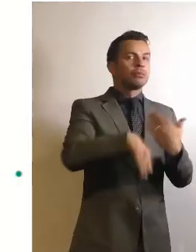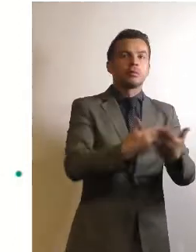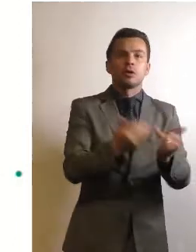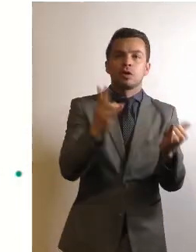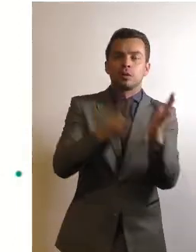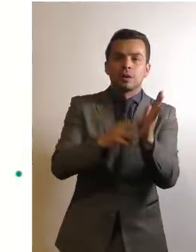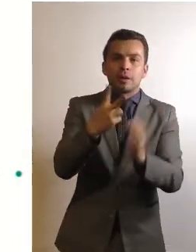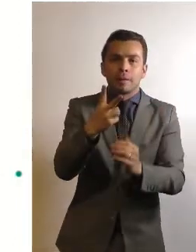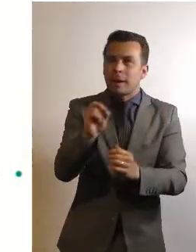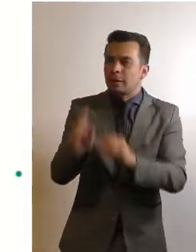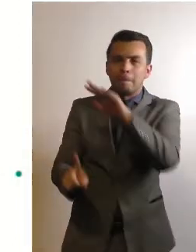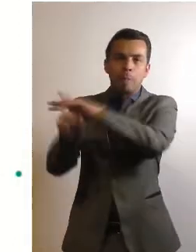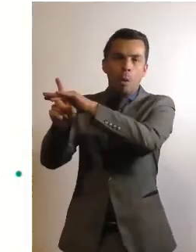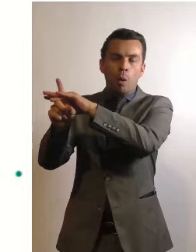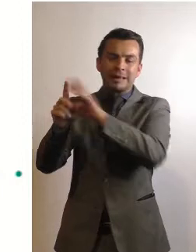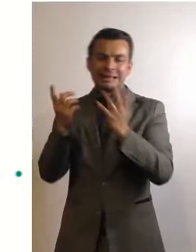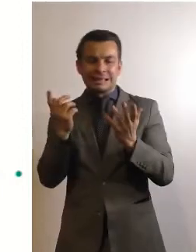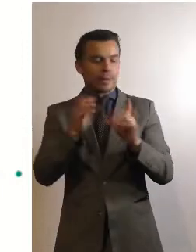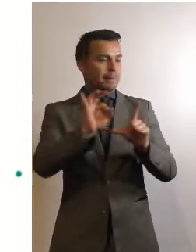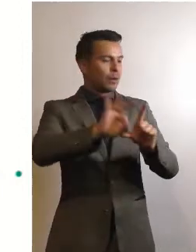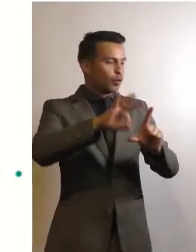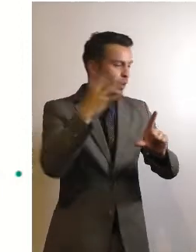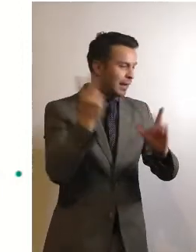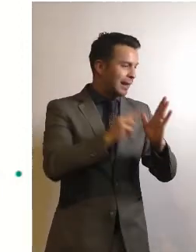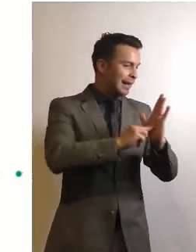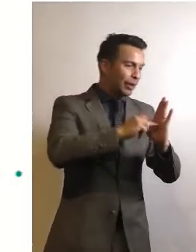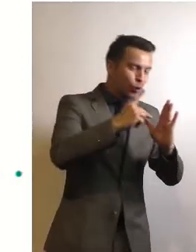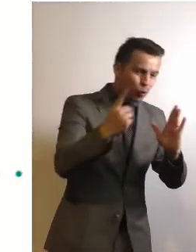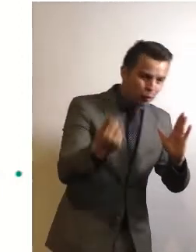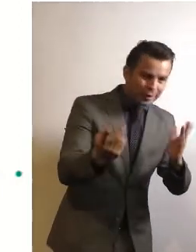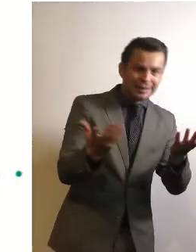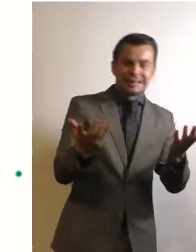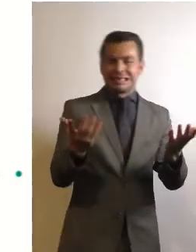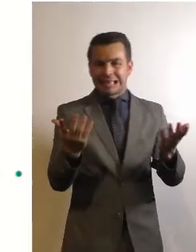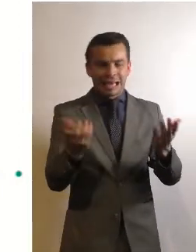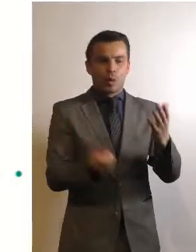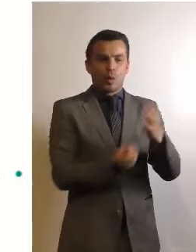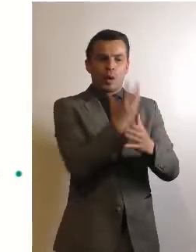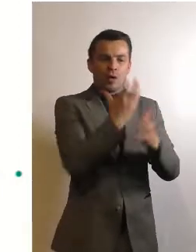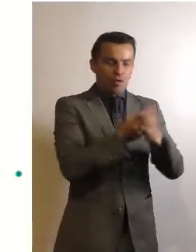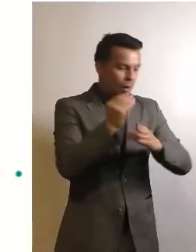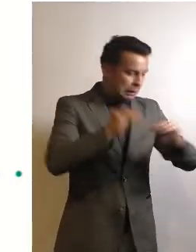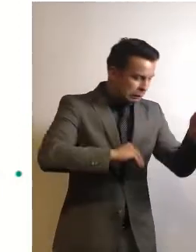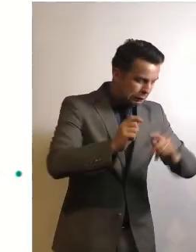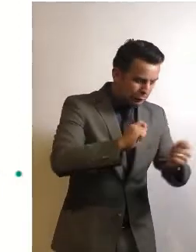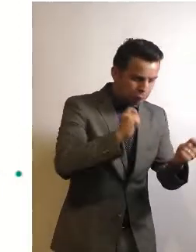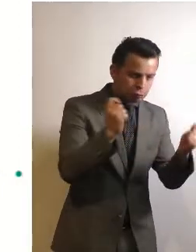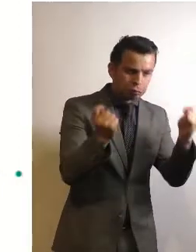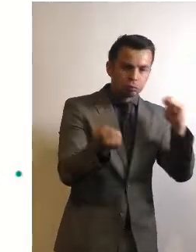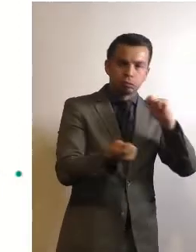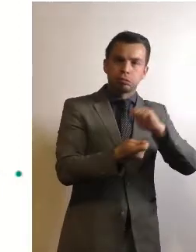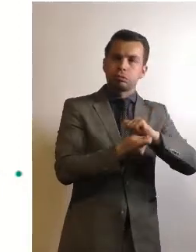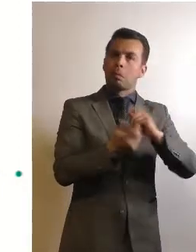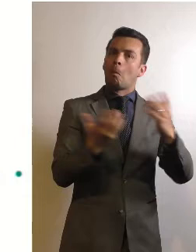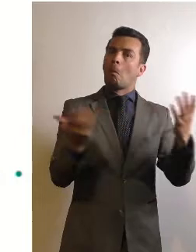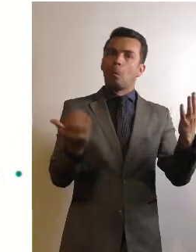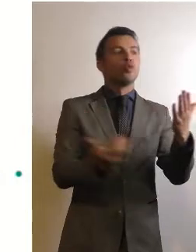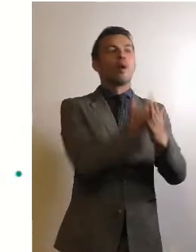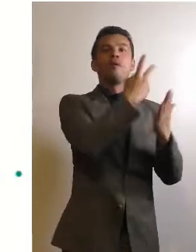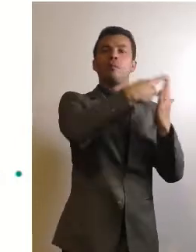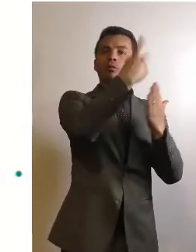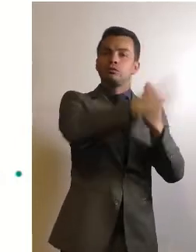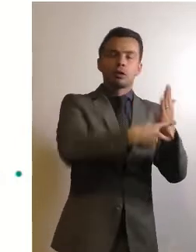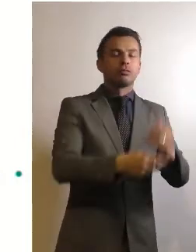herramientas tecnológicas y virtualidad, y así lo hemos hecho, y así pues han surgido un gran número de proyectos que